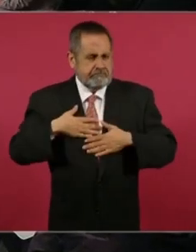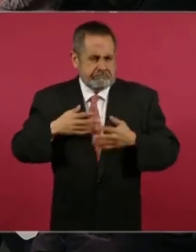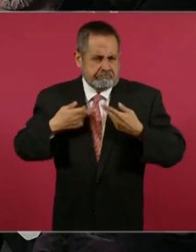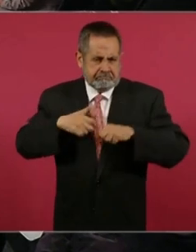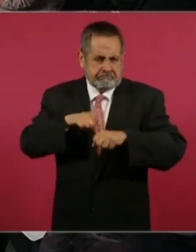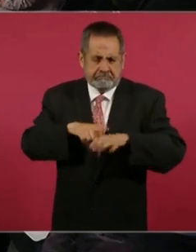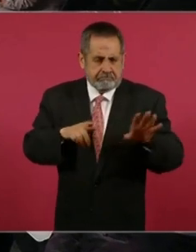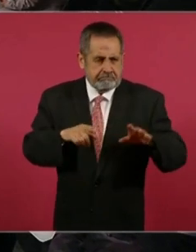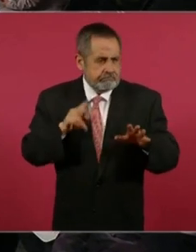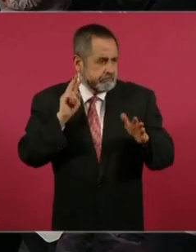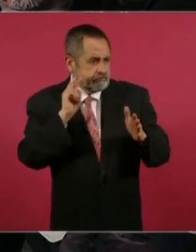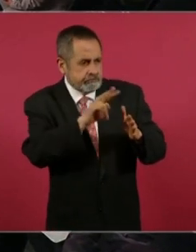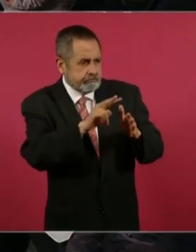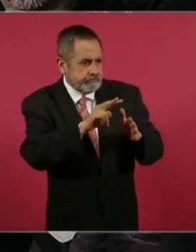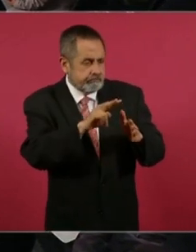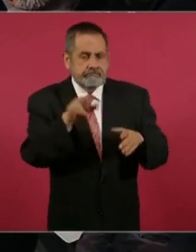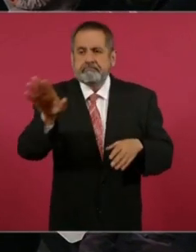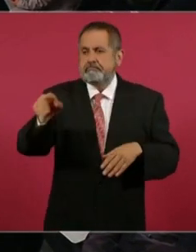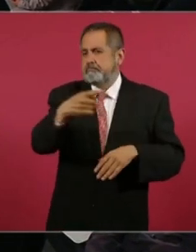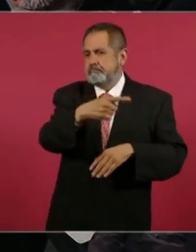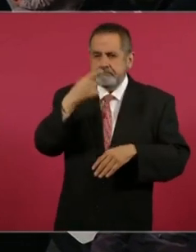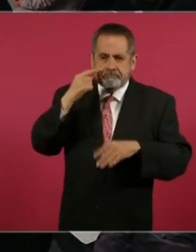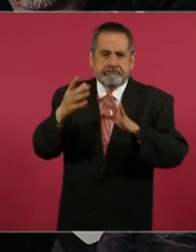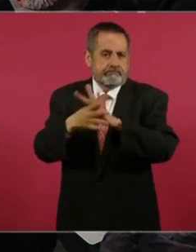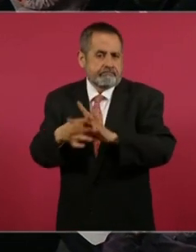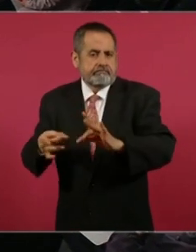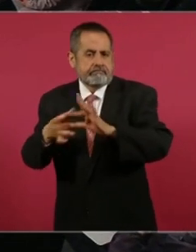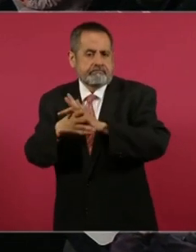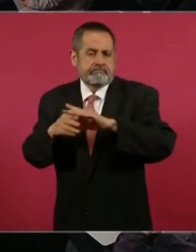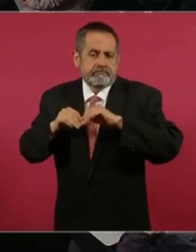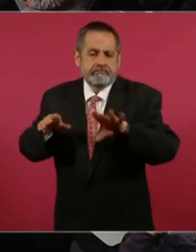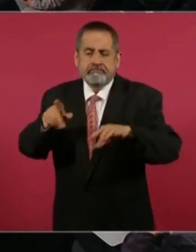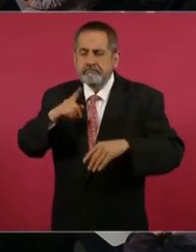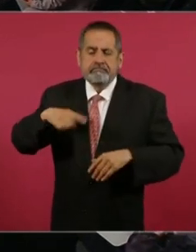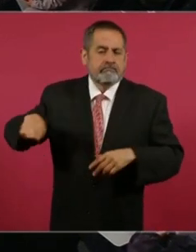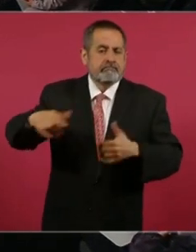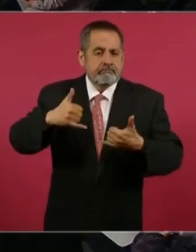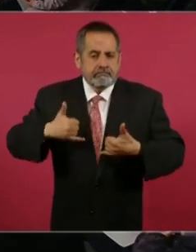Es aleccionador, es para los jóvenes.